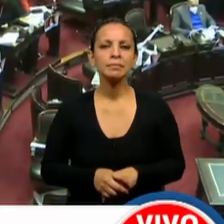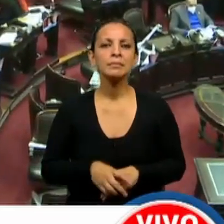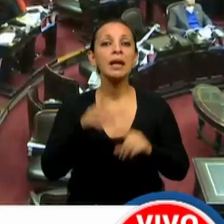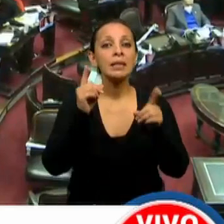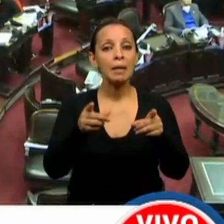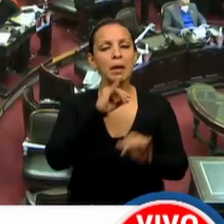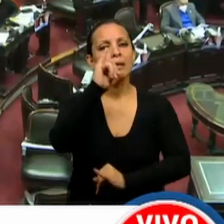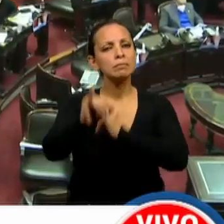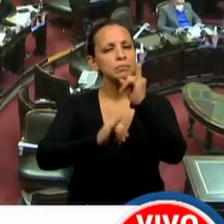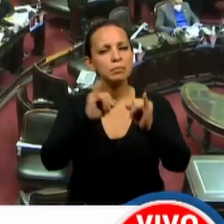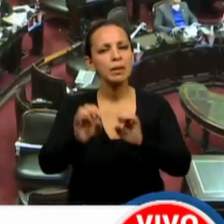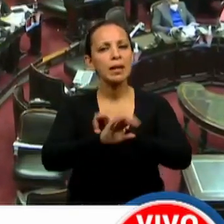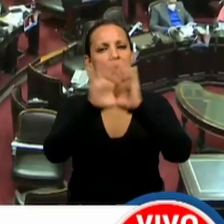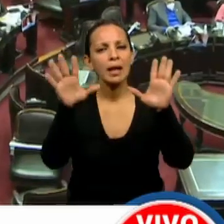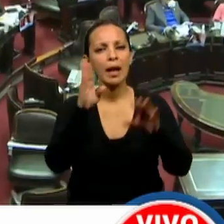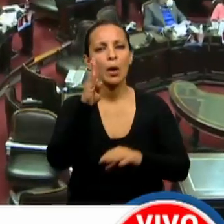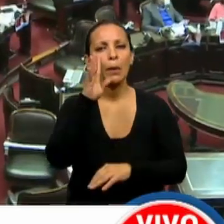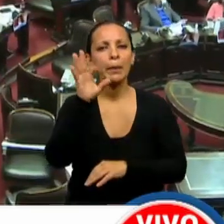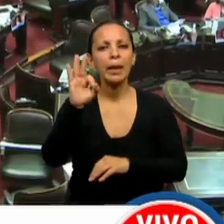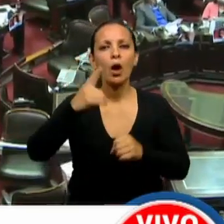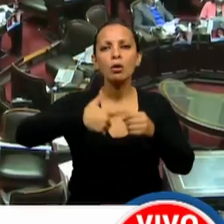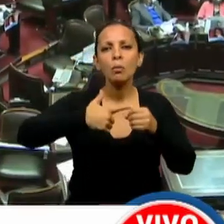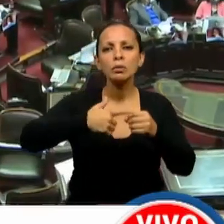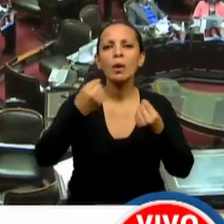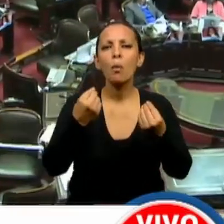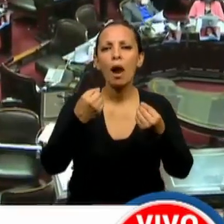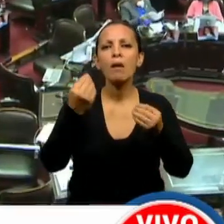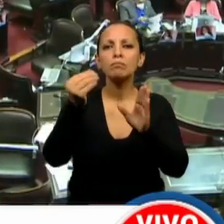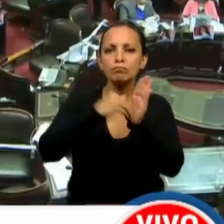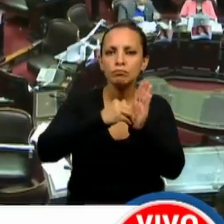claridad qué biocombustibles son alcanzados por esta norma.